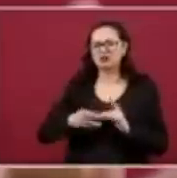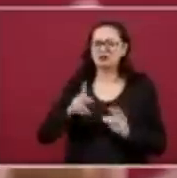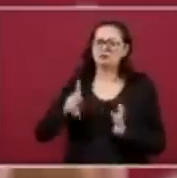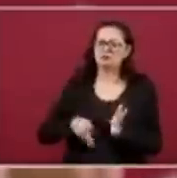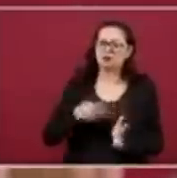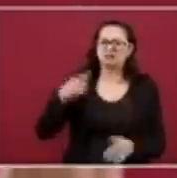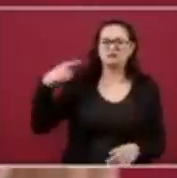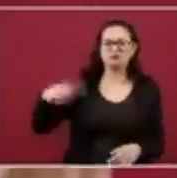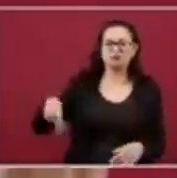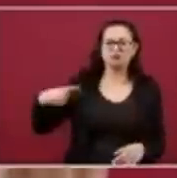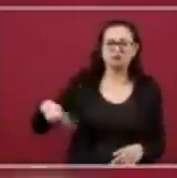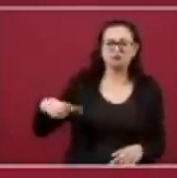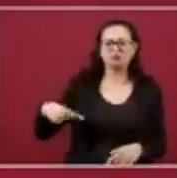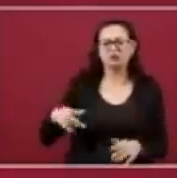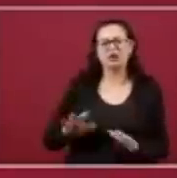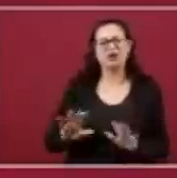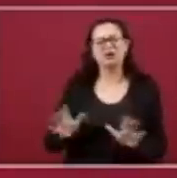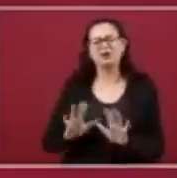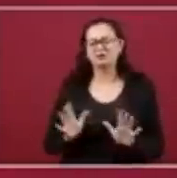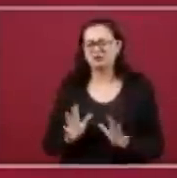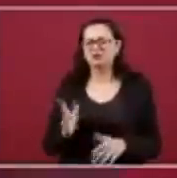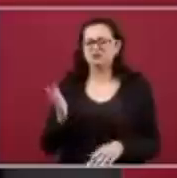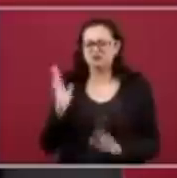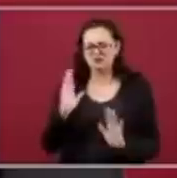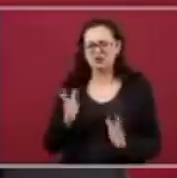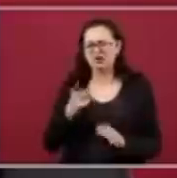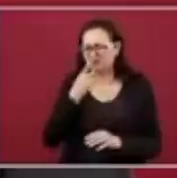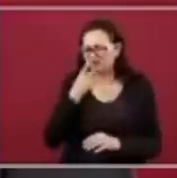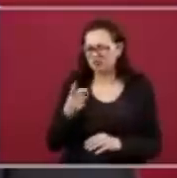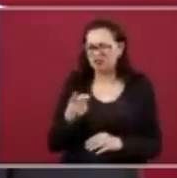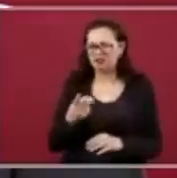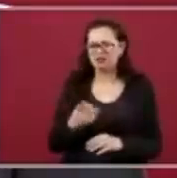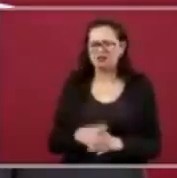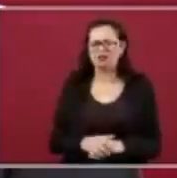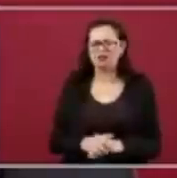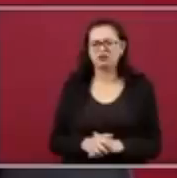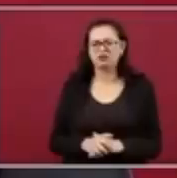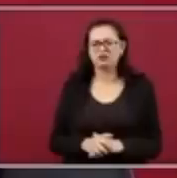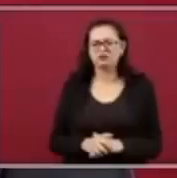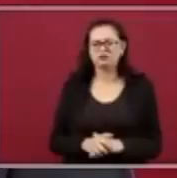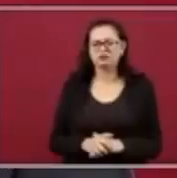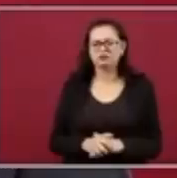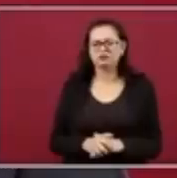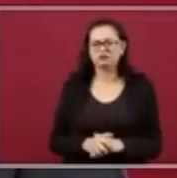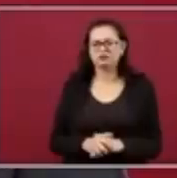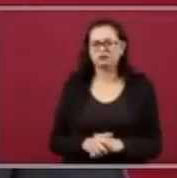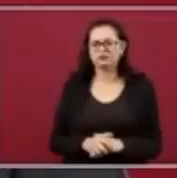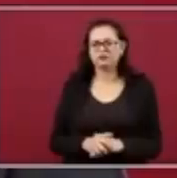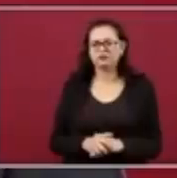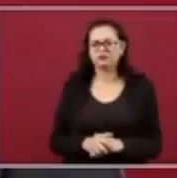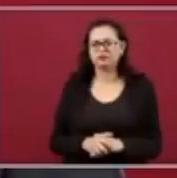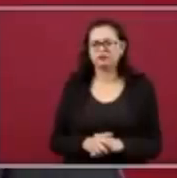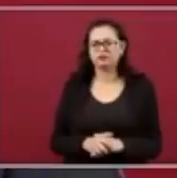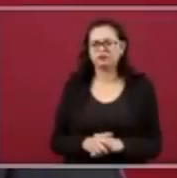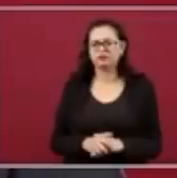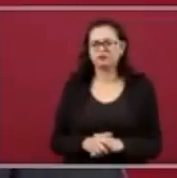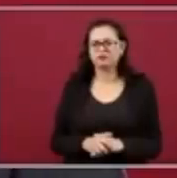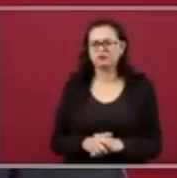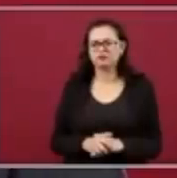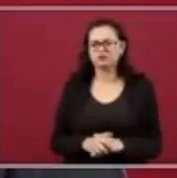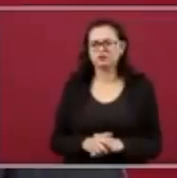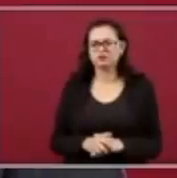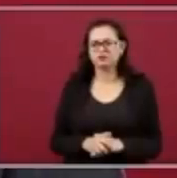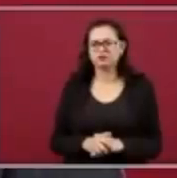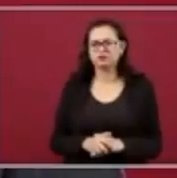mojado. Lo que sí puedo mencionarles es que está o